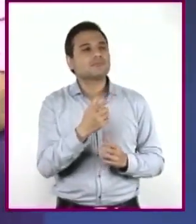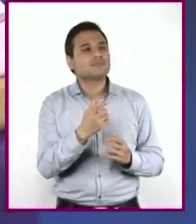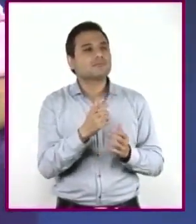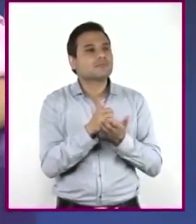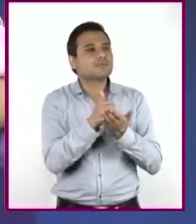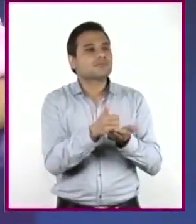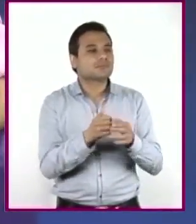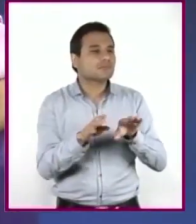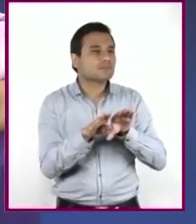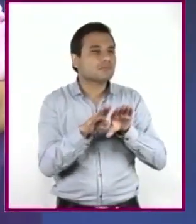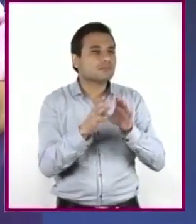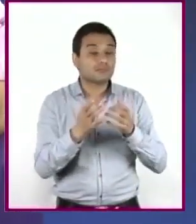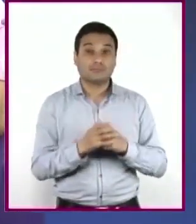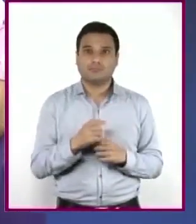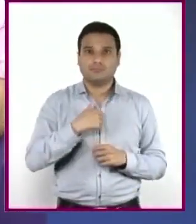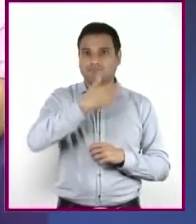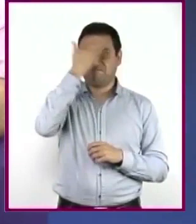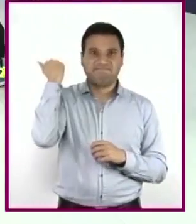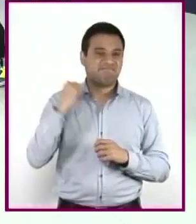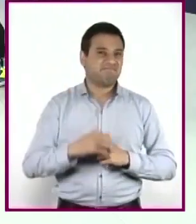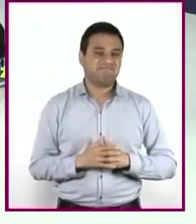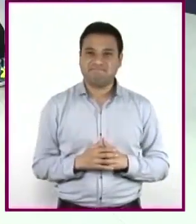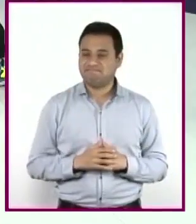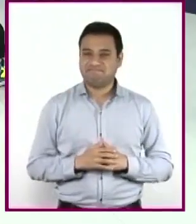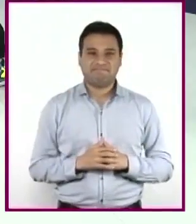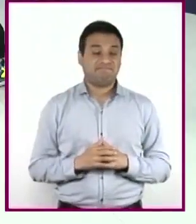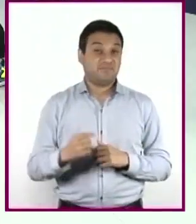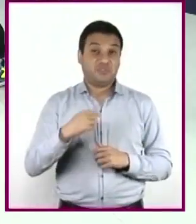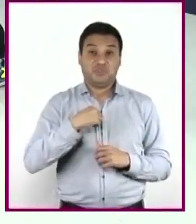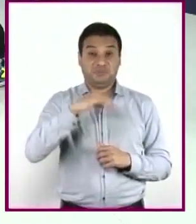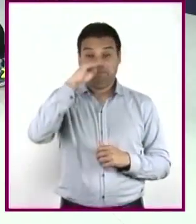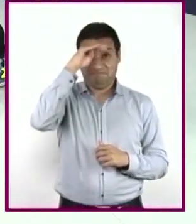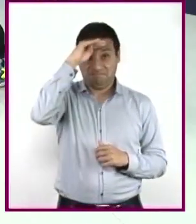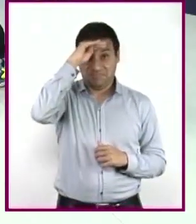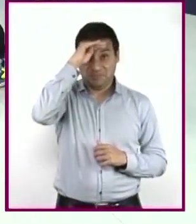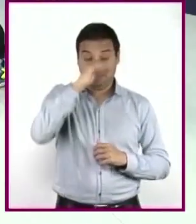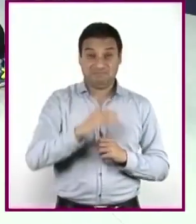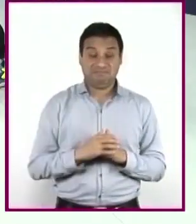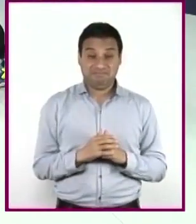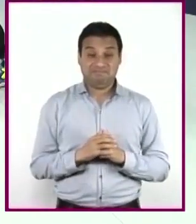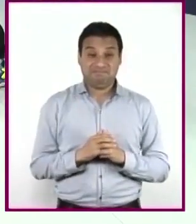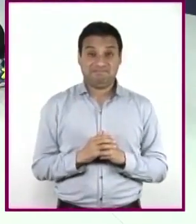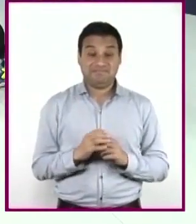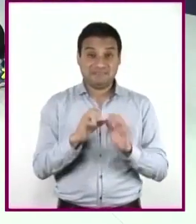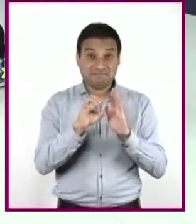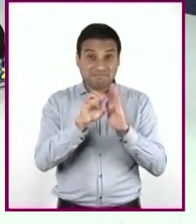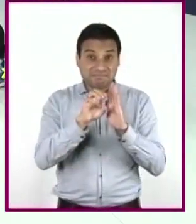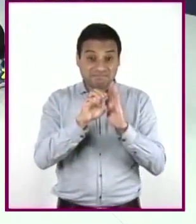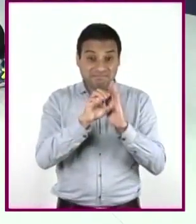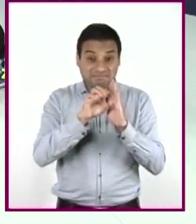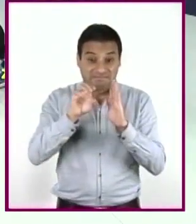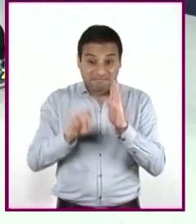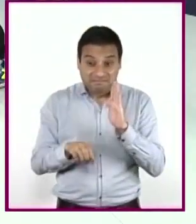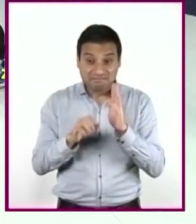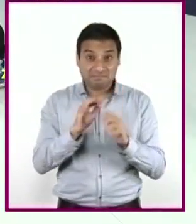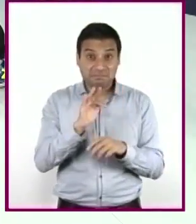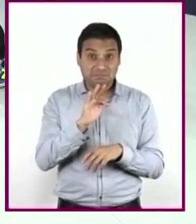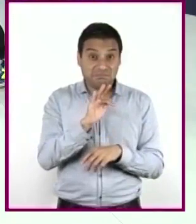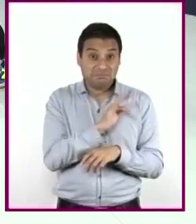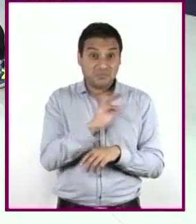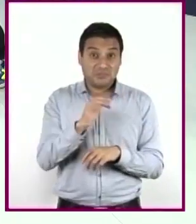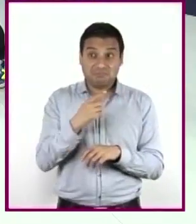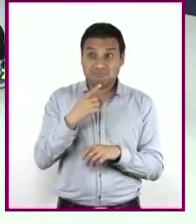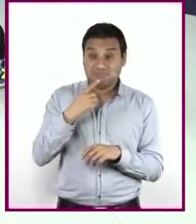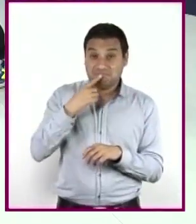lo hubieras resuelto tú? La verdad no sé, yo creo que sí se podría meter